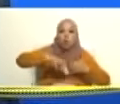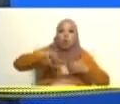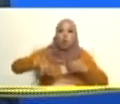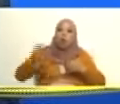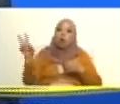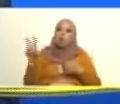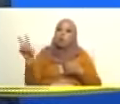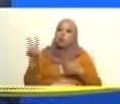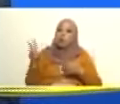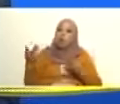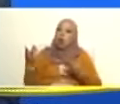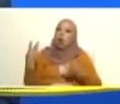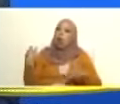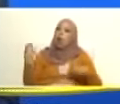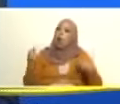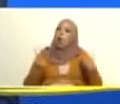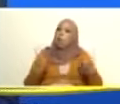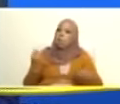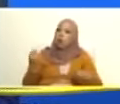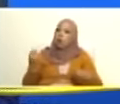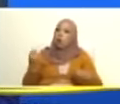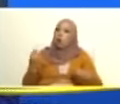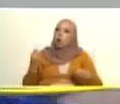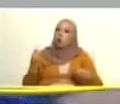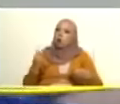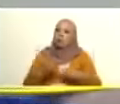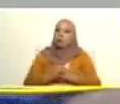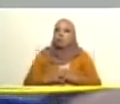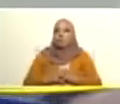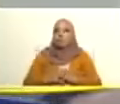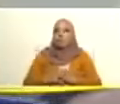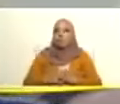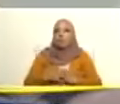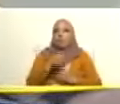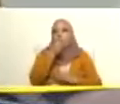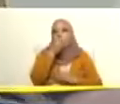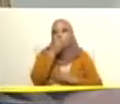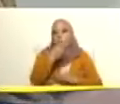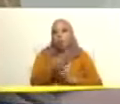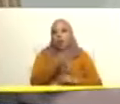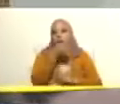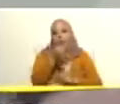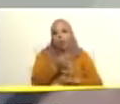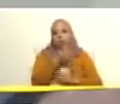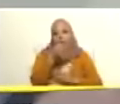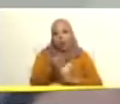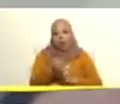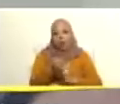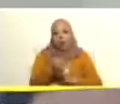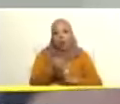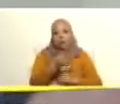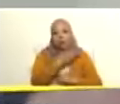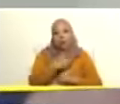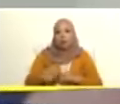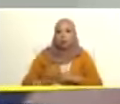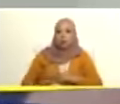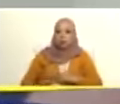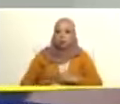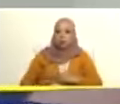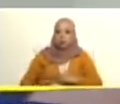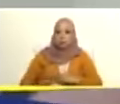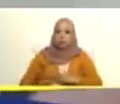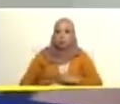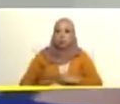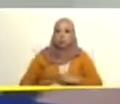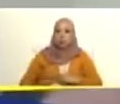medianos. ¿Qué me dice, doctora? Buenas tardes, presidente. Buenas tardes a todas y a todos. Bueno, presidente, este es otro de